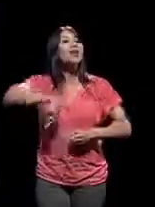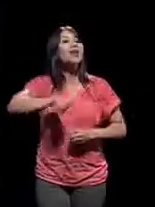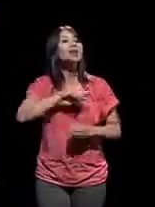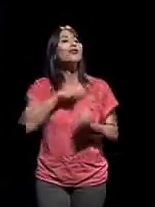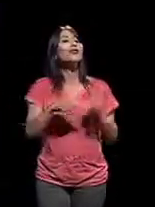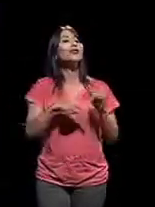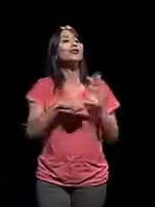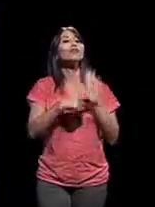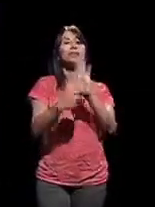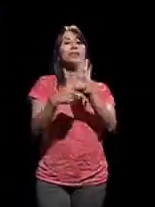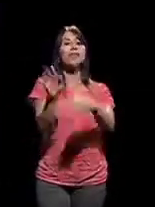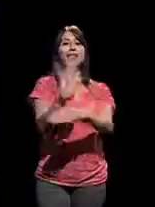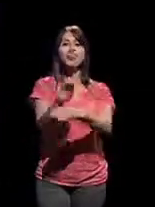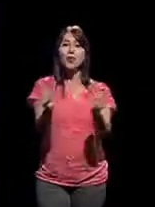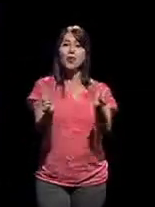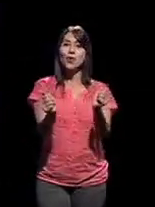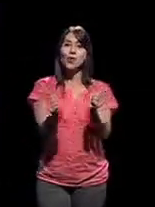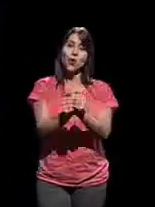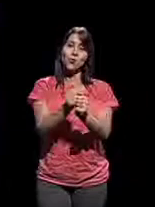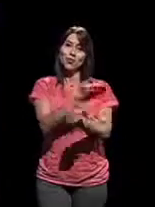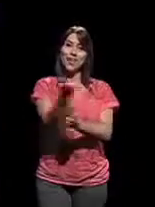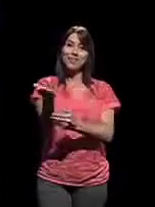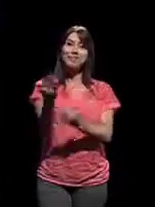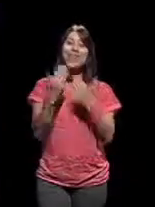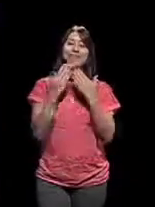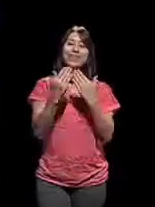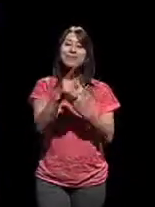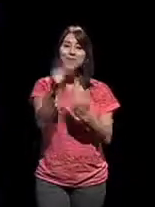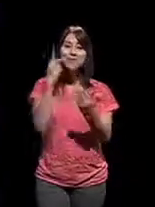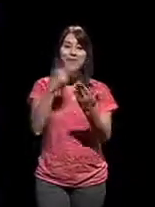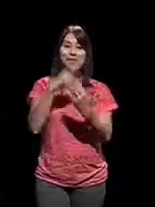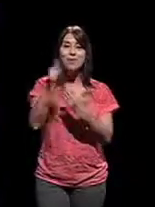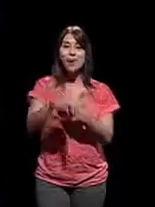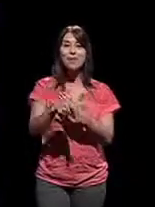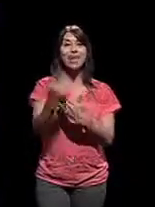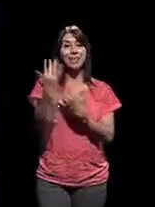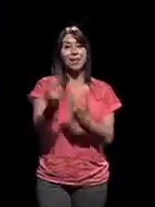10 años en los que hemos estado al aire compartiendo con usted. Le